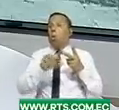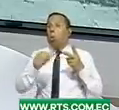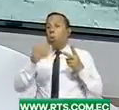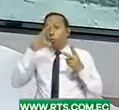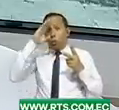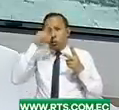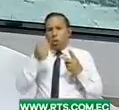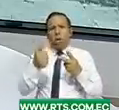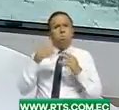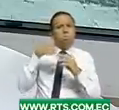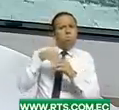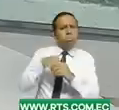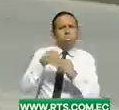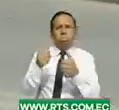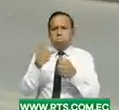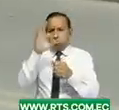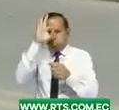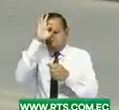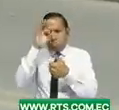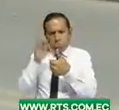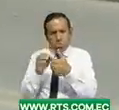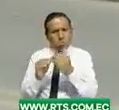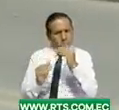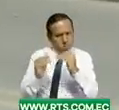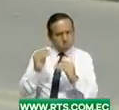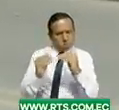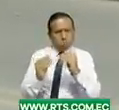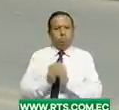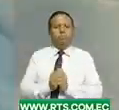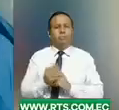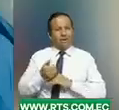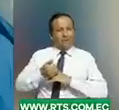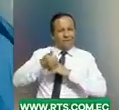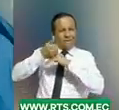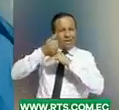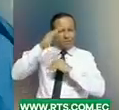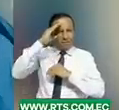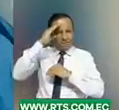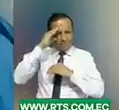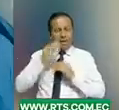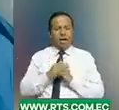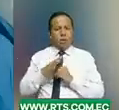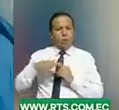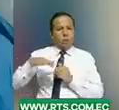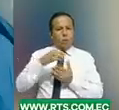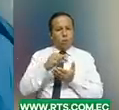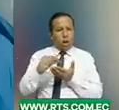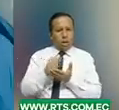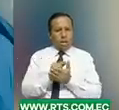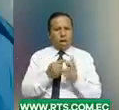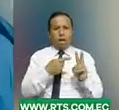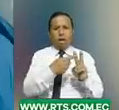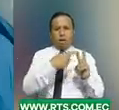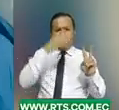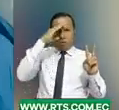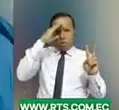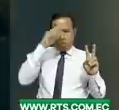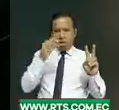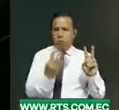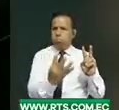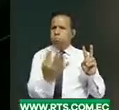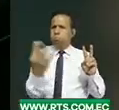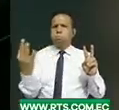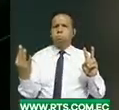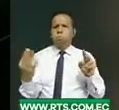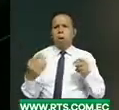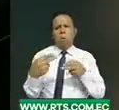Lo confirmó el comandante de la subzona Guayas. Los agentes que se enfrentaron a bala con antisociales para evitar un asalto en